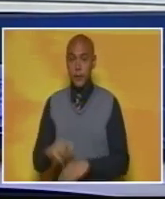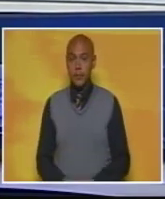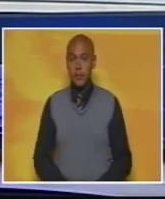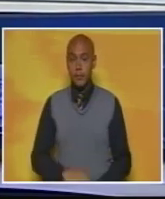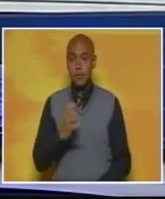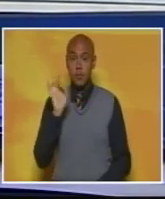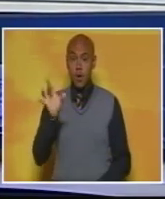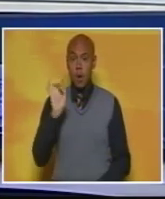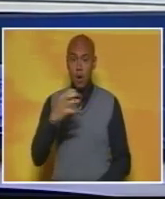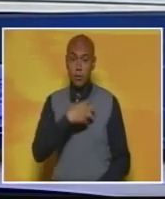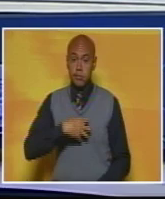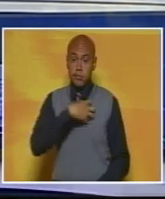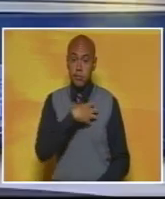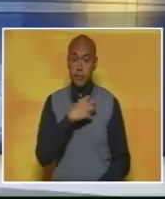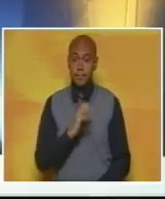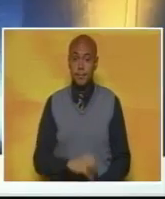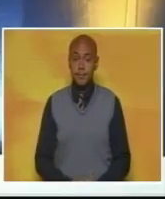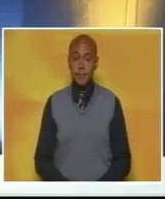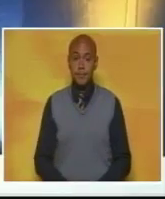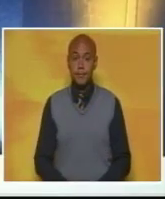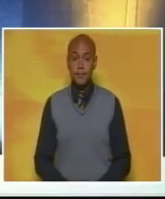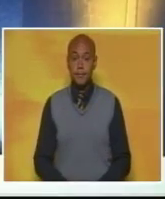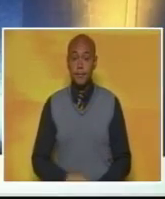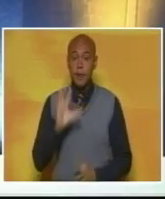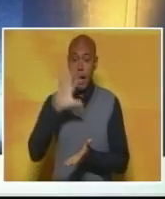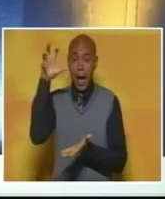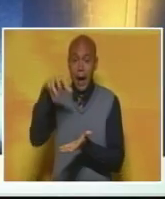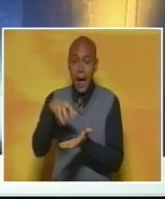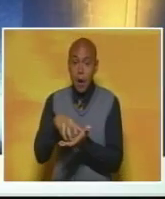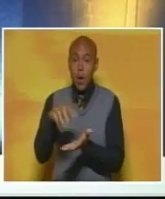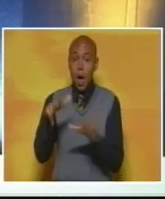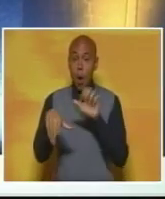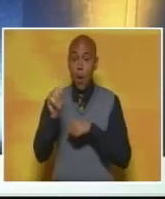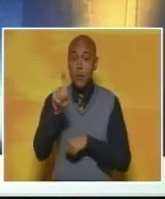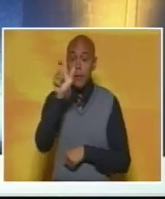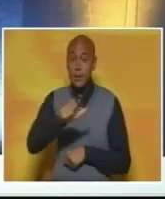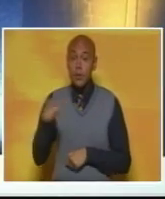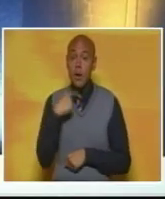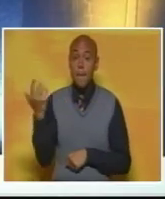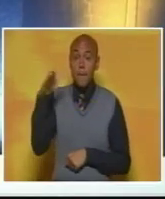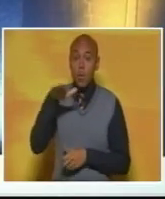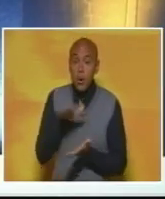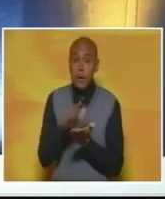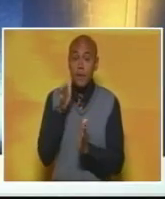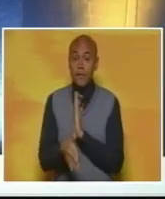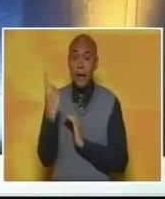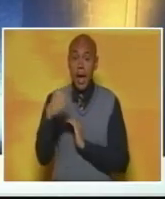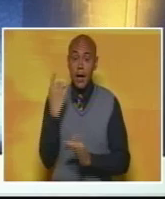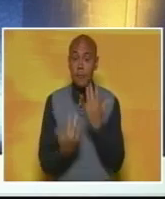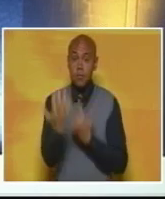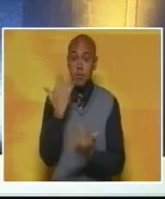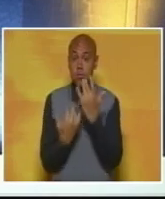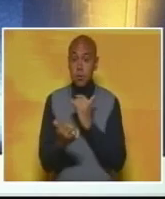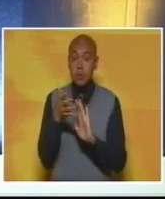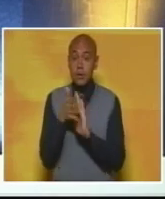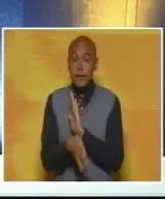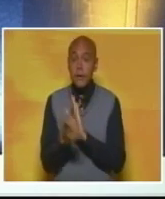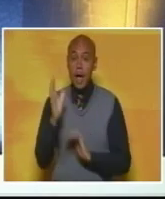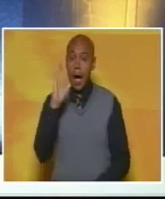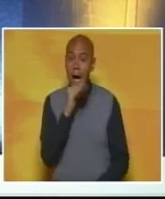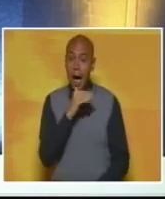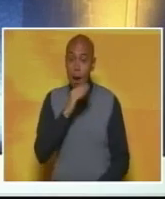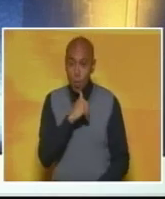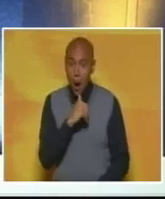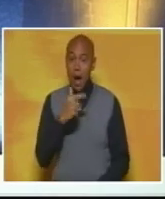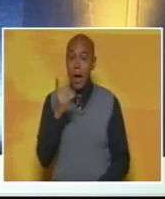muy dolorosas. En el estado de Aragua, 11 personas perdieron la vida tras un incendio registrado en la ciudad de Cagua.